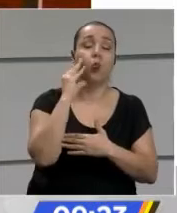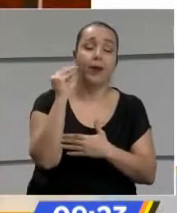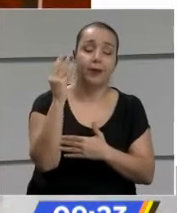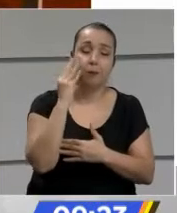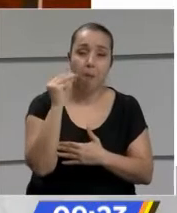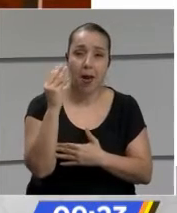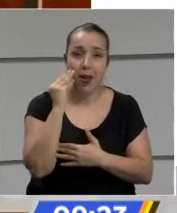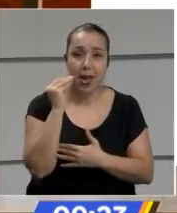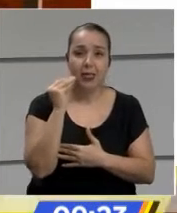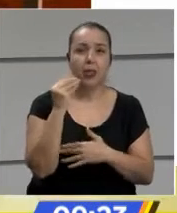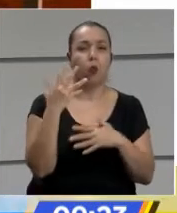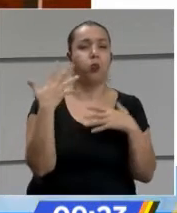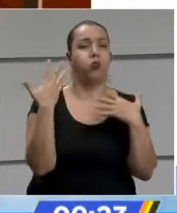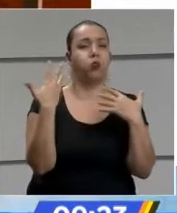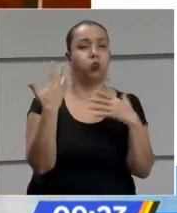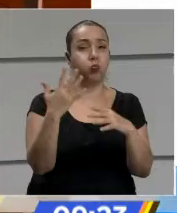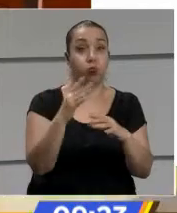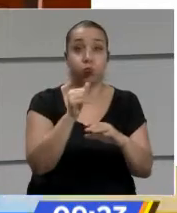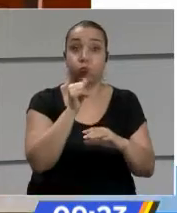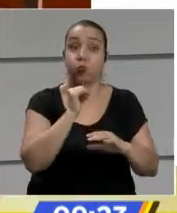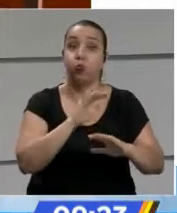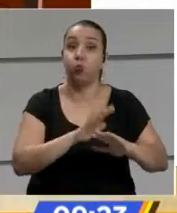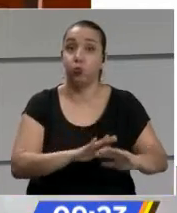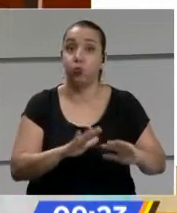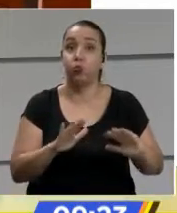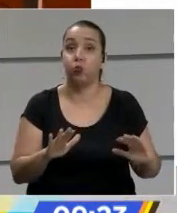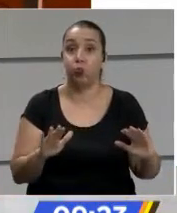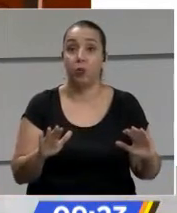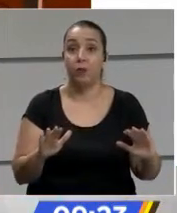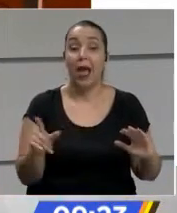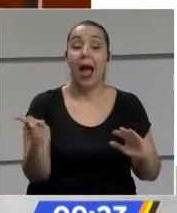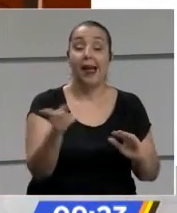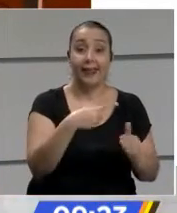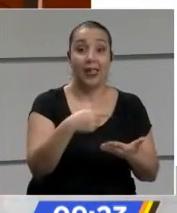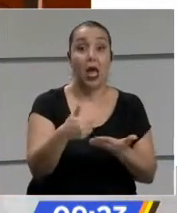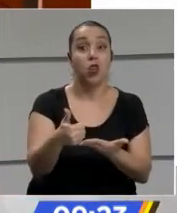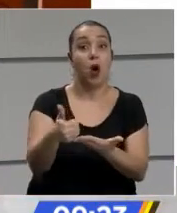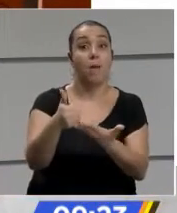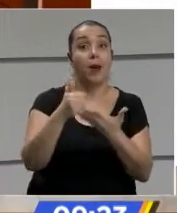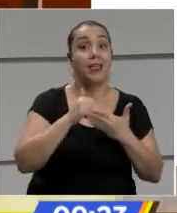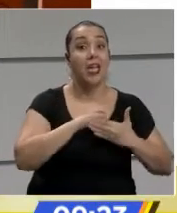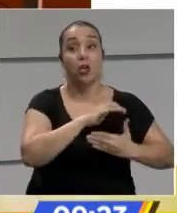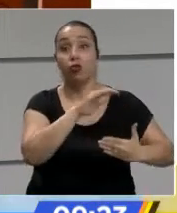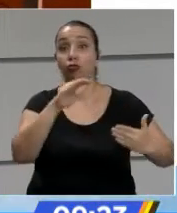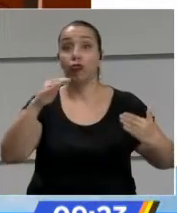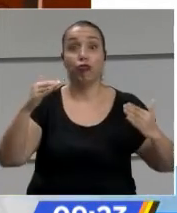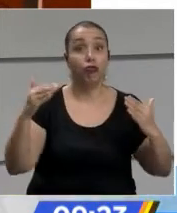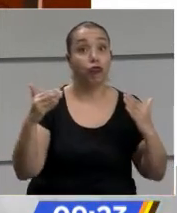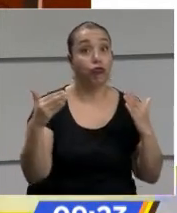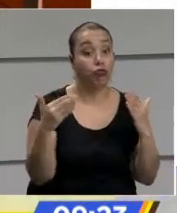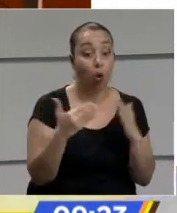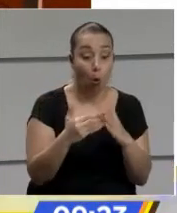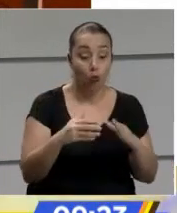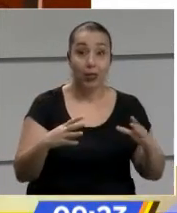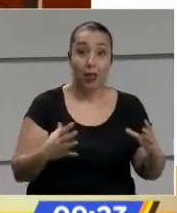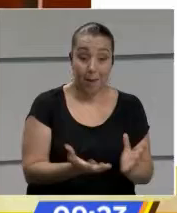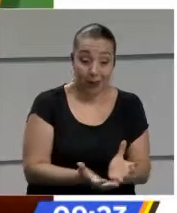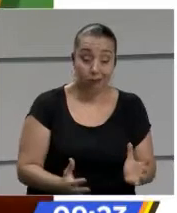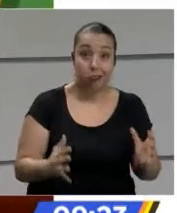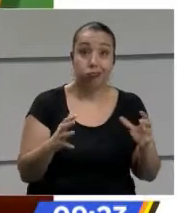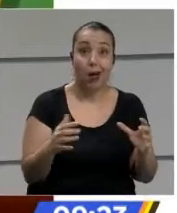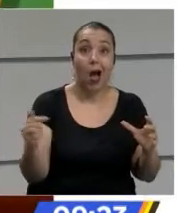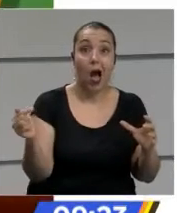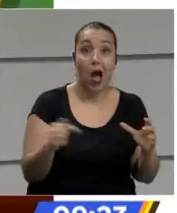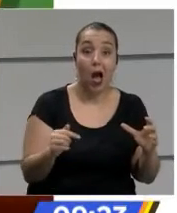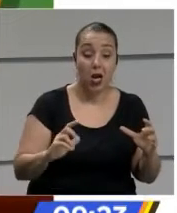experiencias, cordura y prudencia. Y así, para ayudarle, todos vertieron un poco de sus conocimientos en